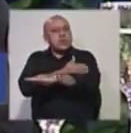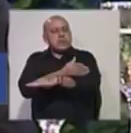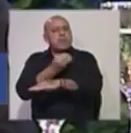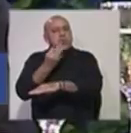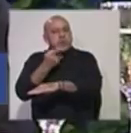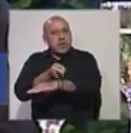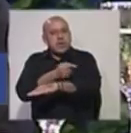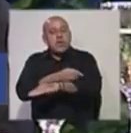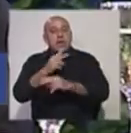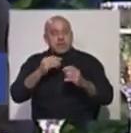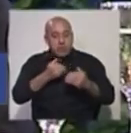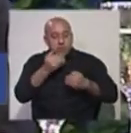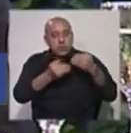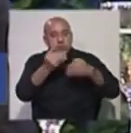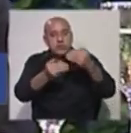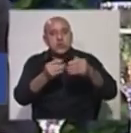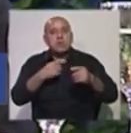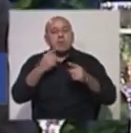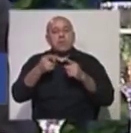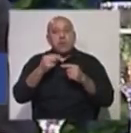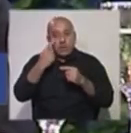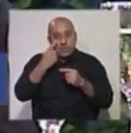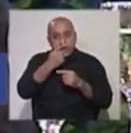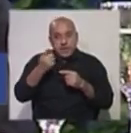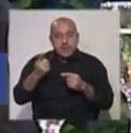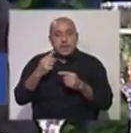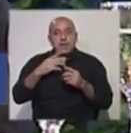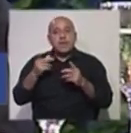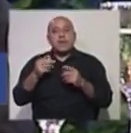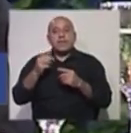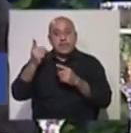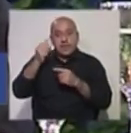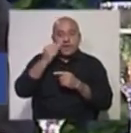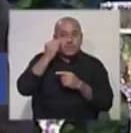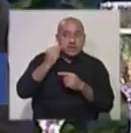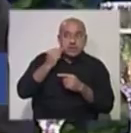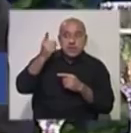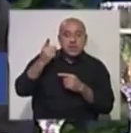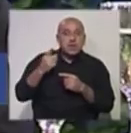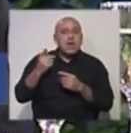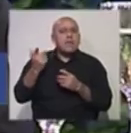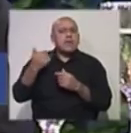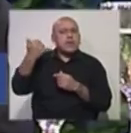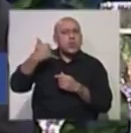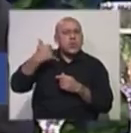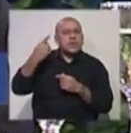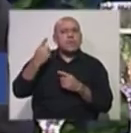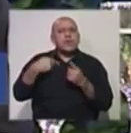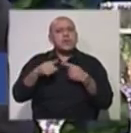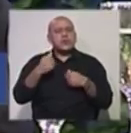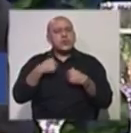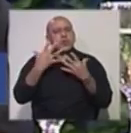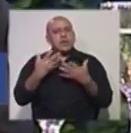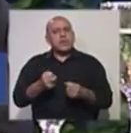propio proceso. Vamos a seguir escuchando incluso testimonios desde Brasil de lo que de esos elementos. Pero yo quiero